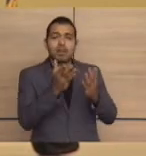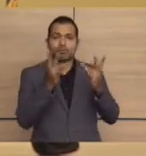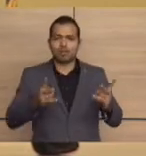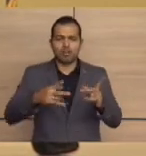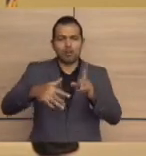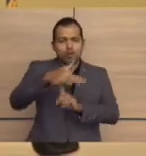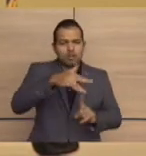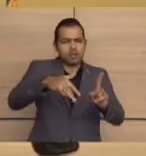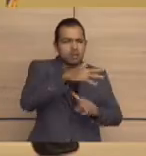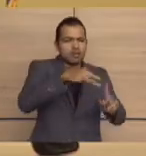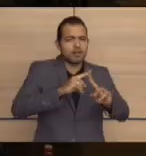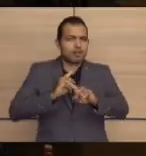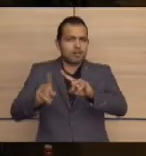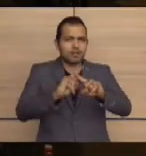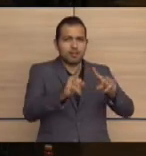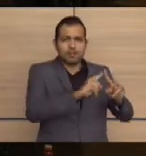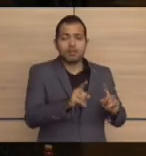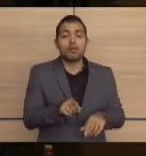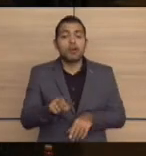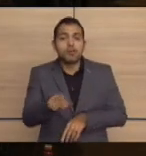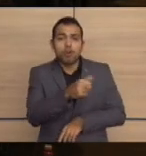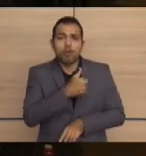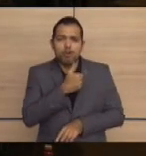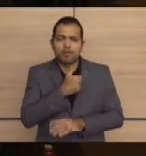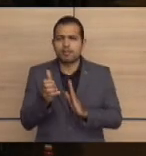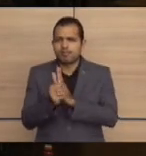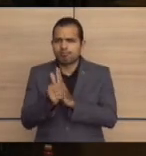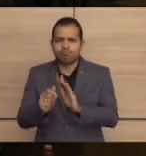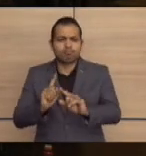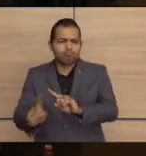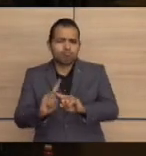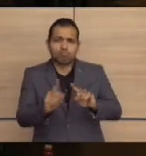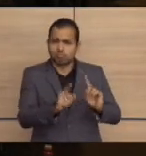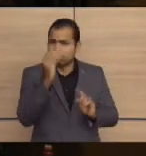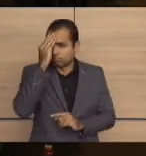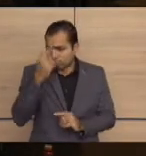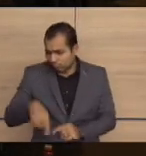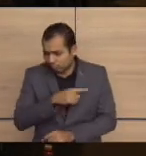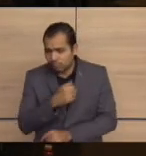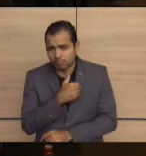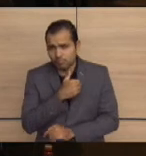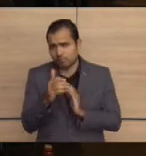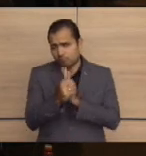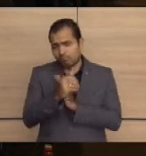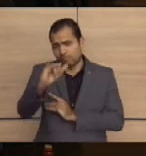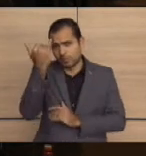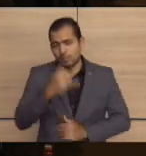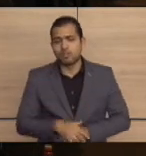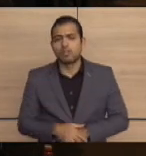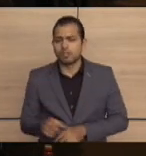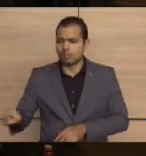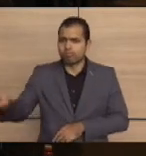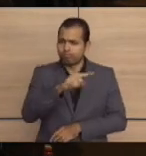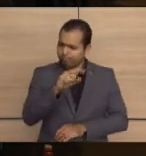son los talentos que hay, porque los jóvenes todos realmente tenemos talentos y hay que potenciar